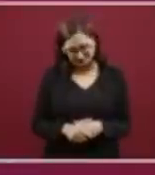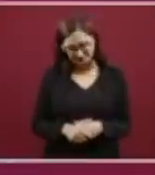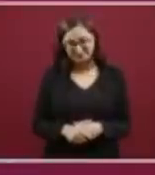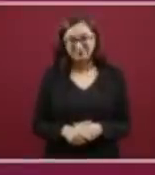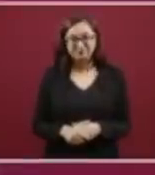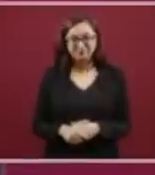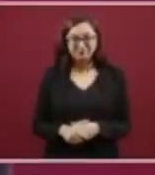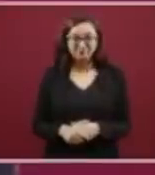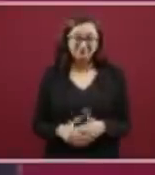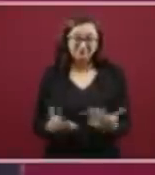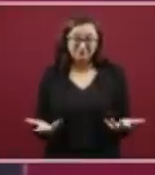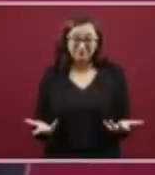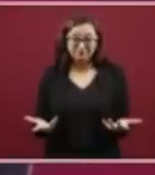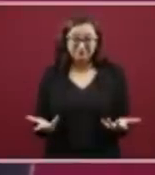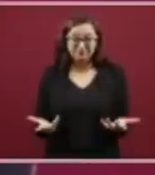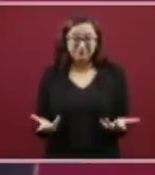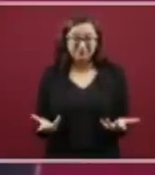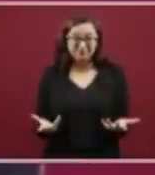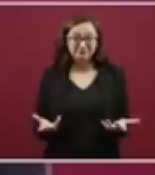ordenar eso.